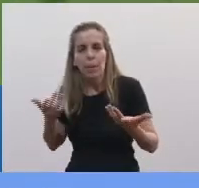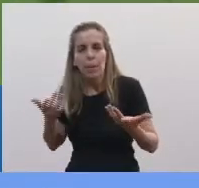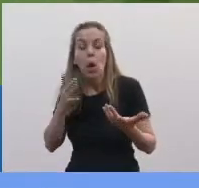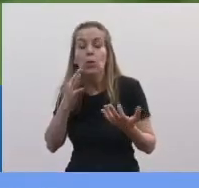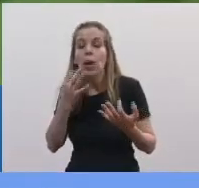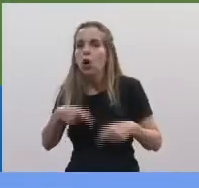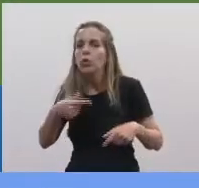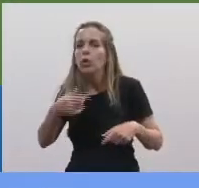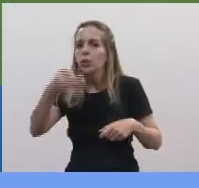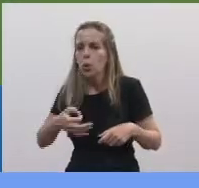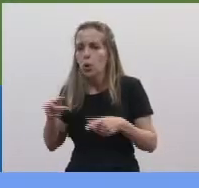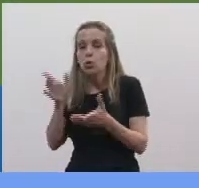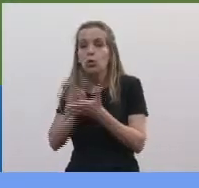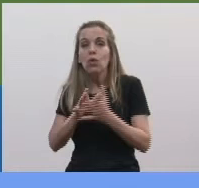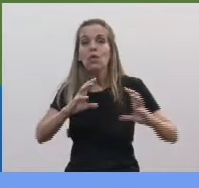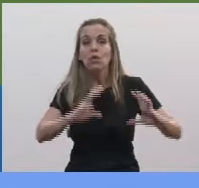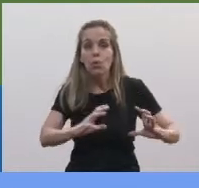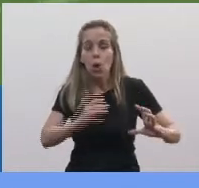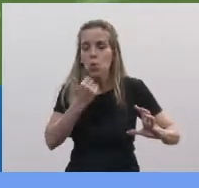estoy seguro, no saben nada de fútbol.